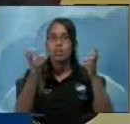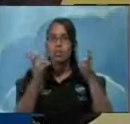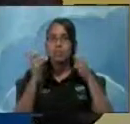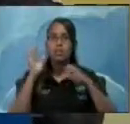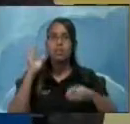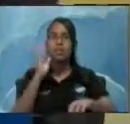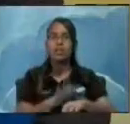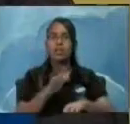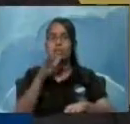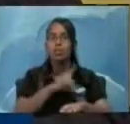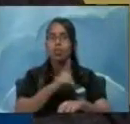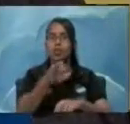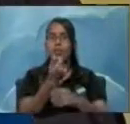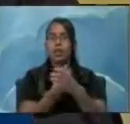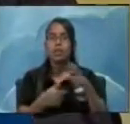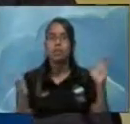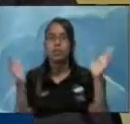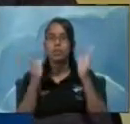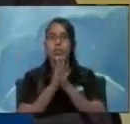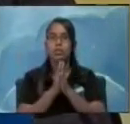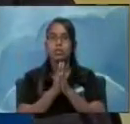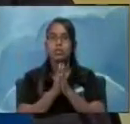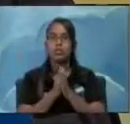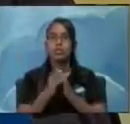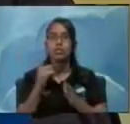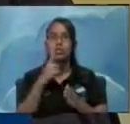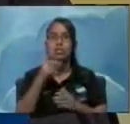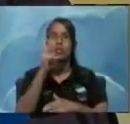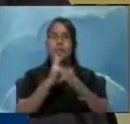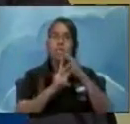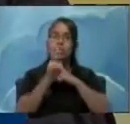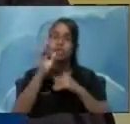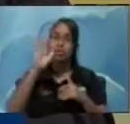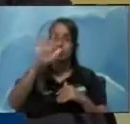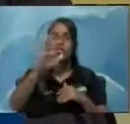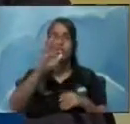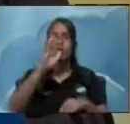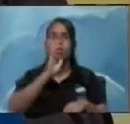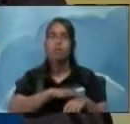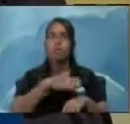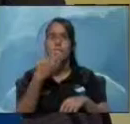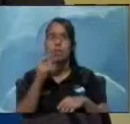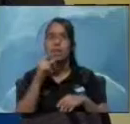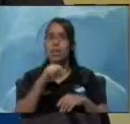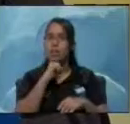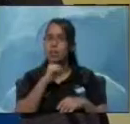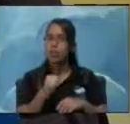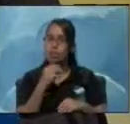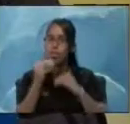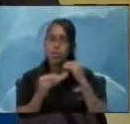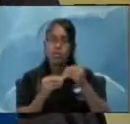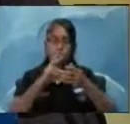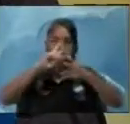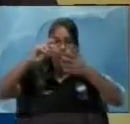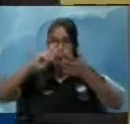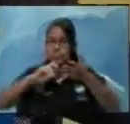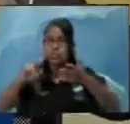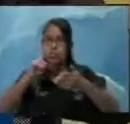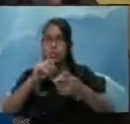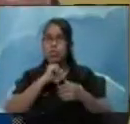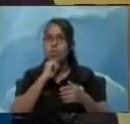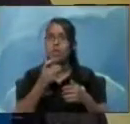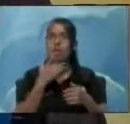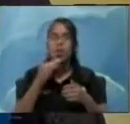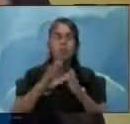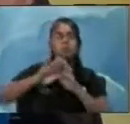toque del Espíritu Santo Mira cómo dice el versículo 5 porque esto es un hecho registrado Esto no es un hecho